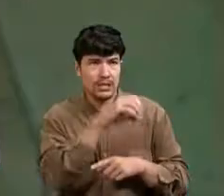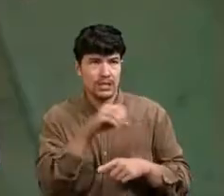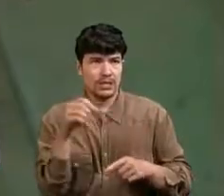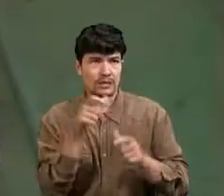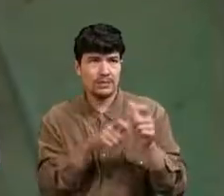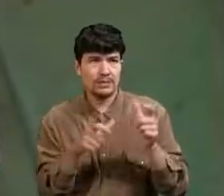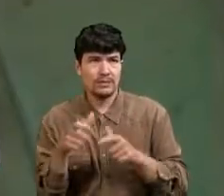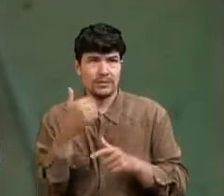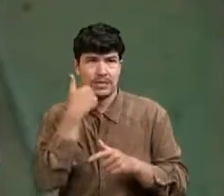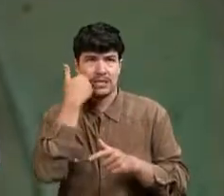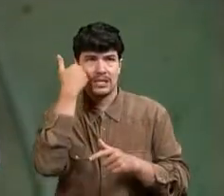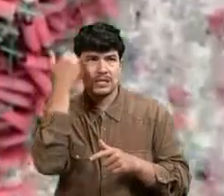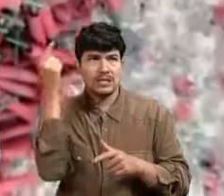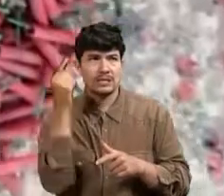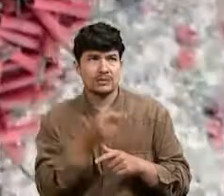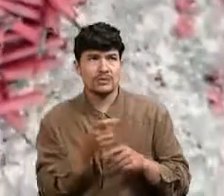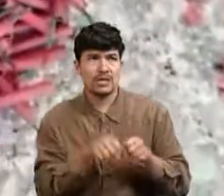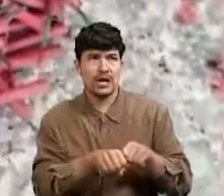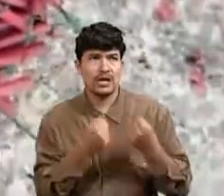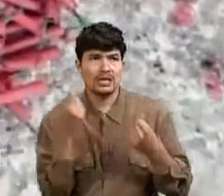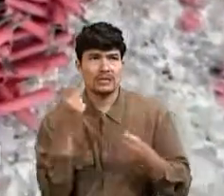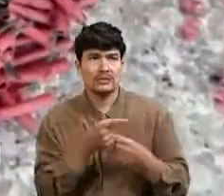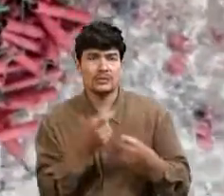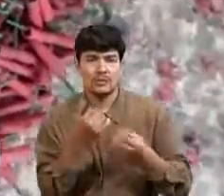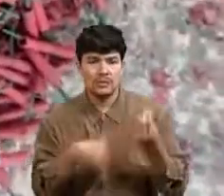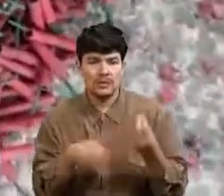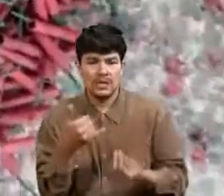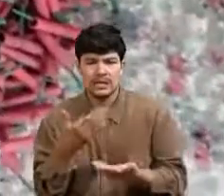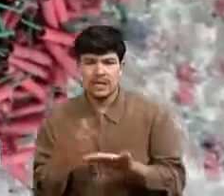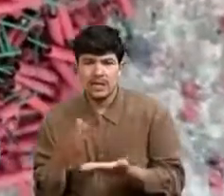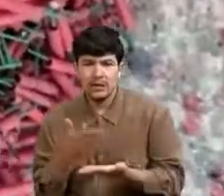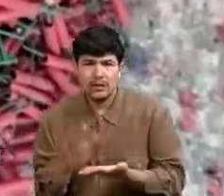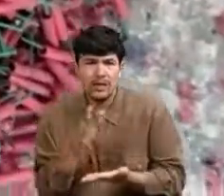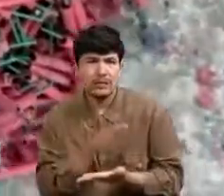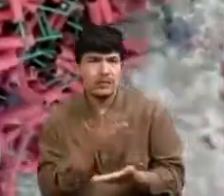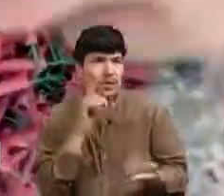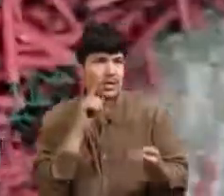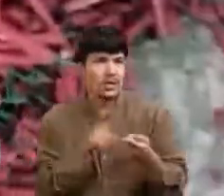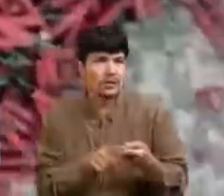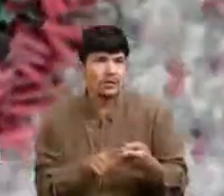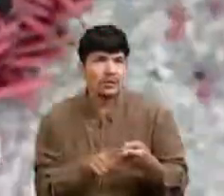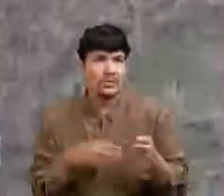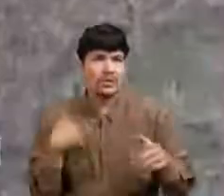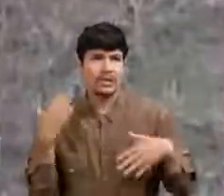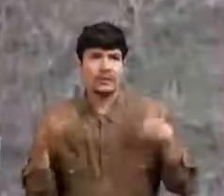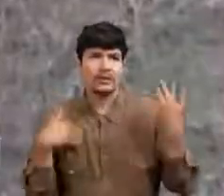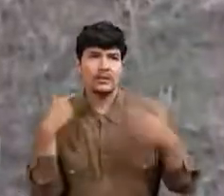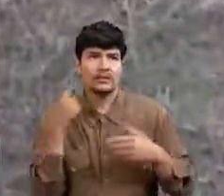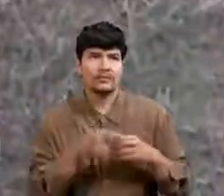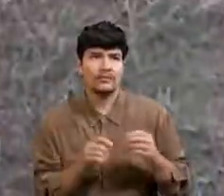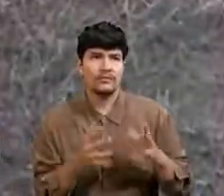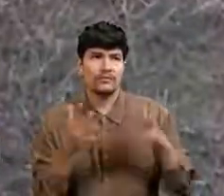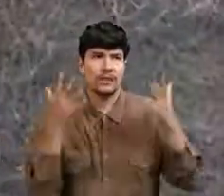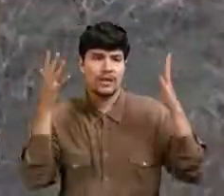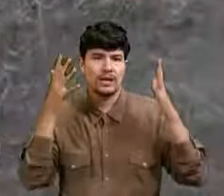adultos víctimas de este bélico juguete que se compra con el peligroso fin de divertirse con fuego.